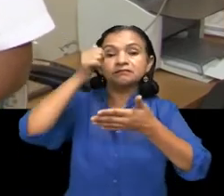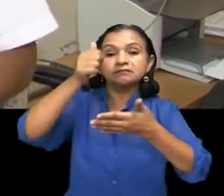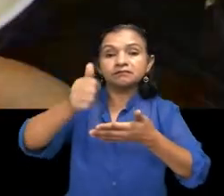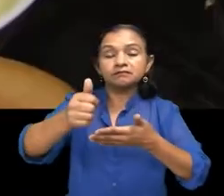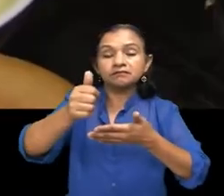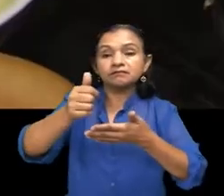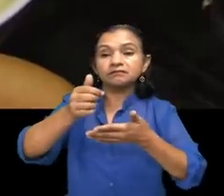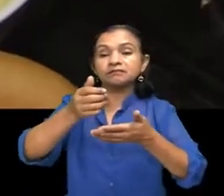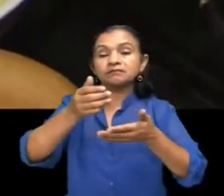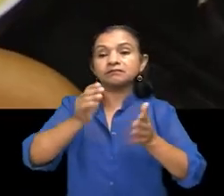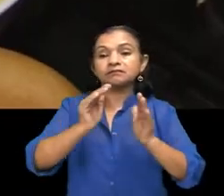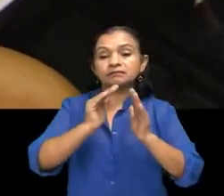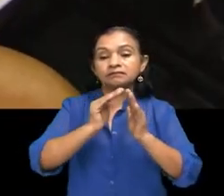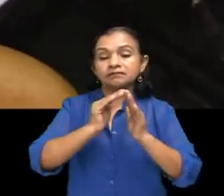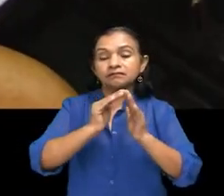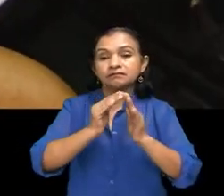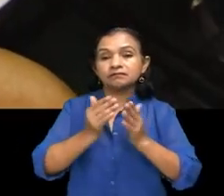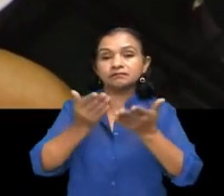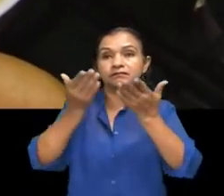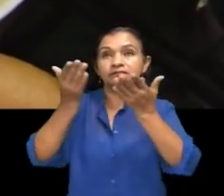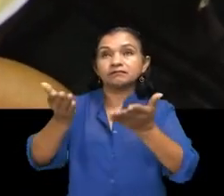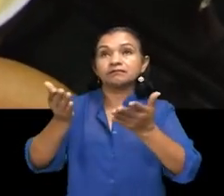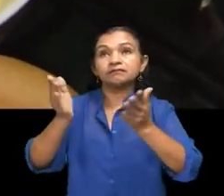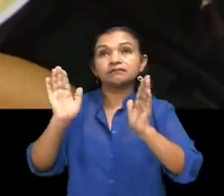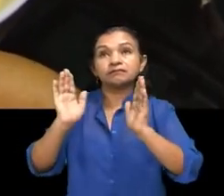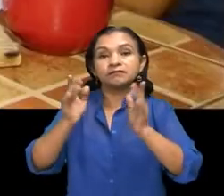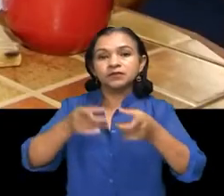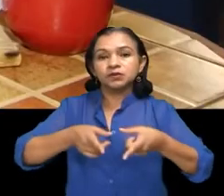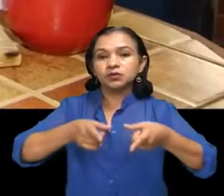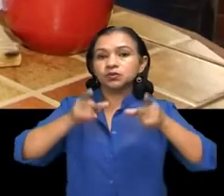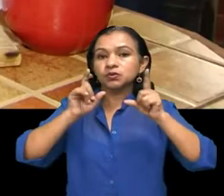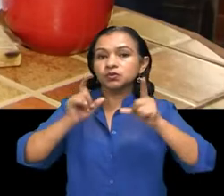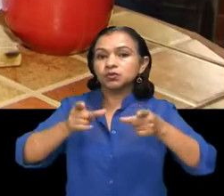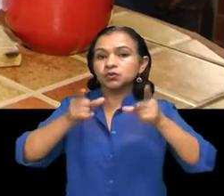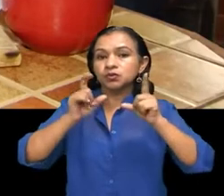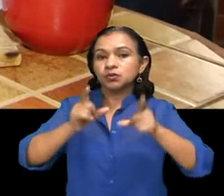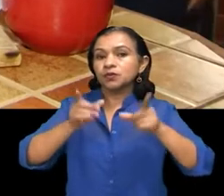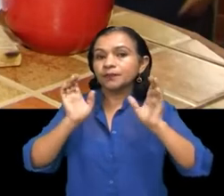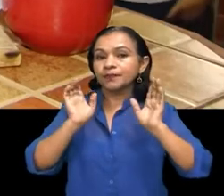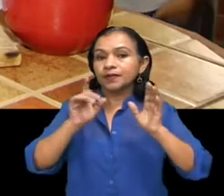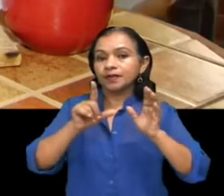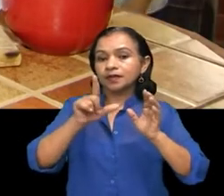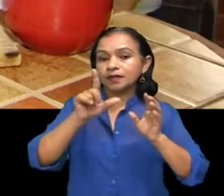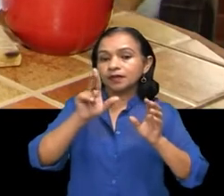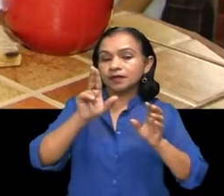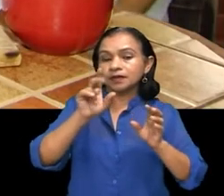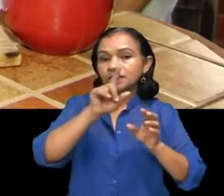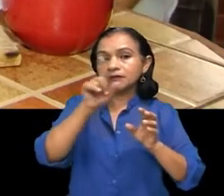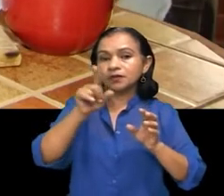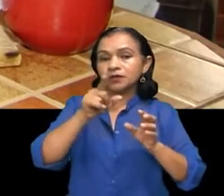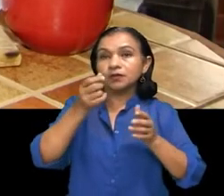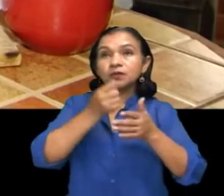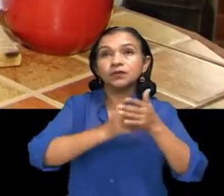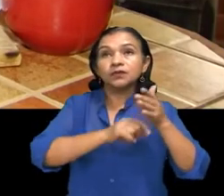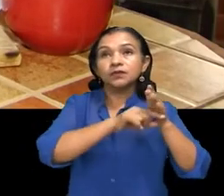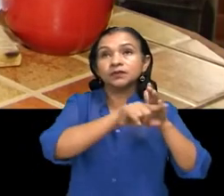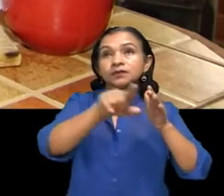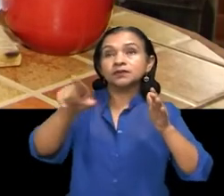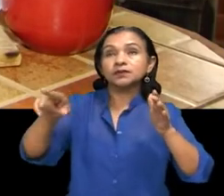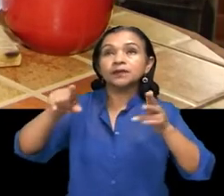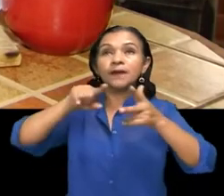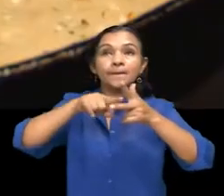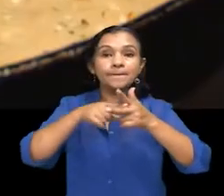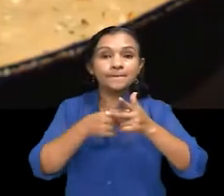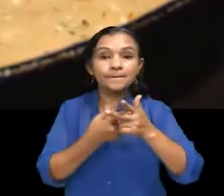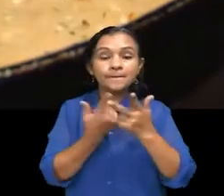siguiente. Sopas a domicilio en un clic. Doña Lucy Muñoz y sus hijos decidieron emprender